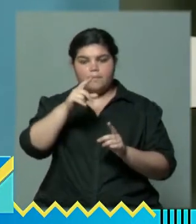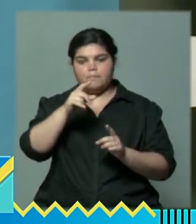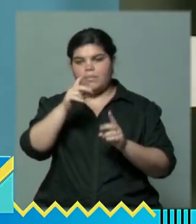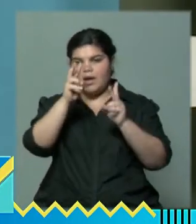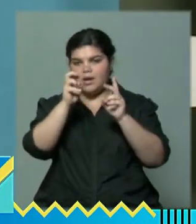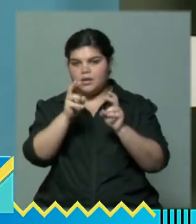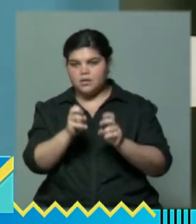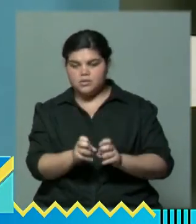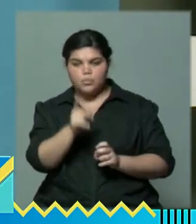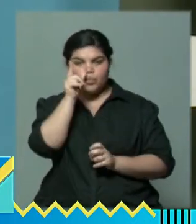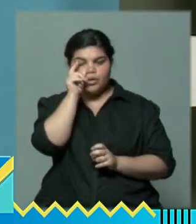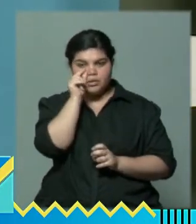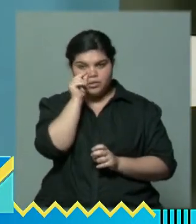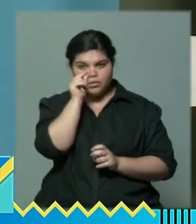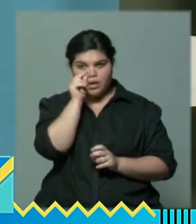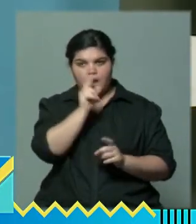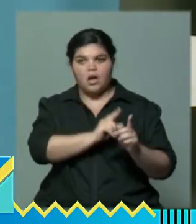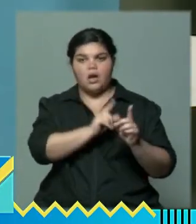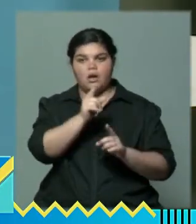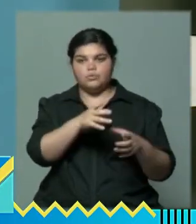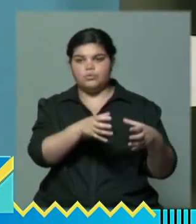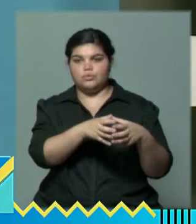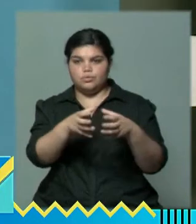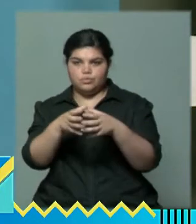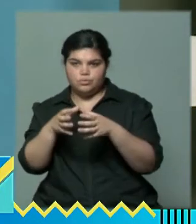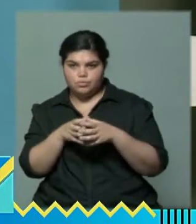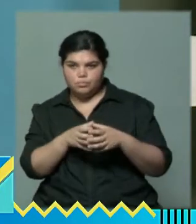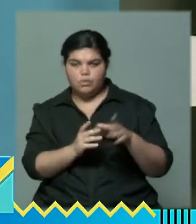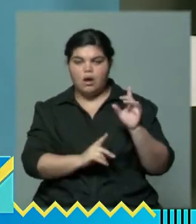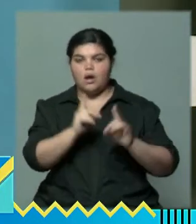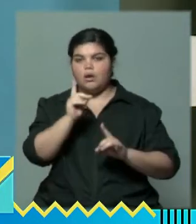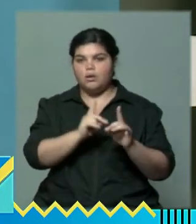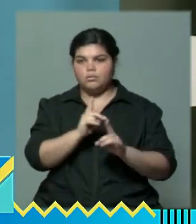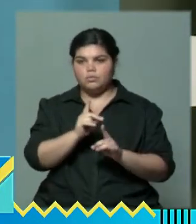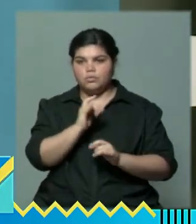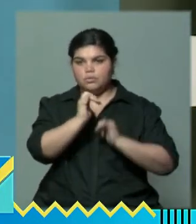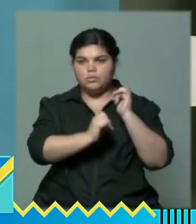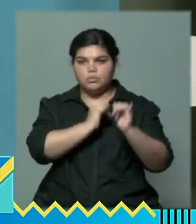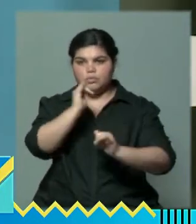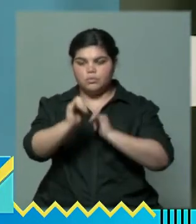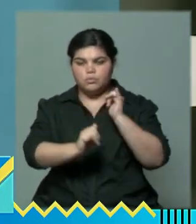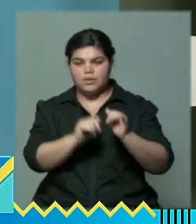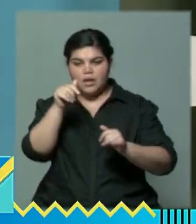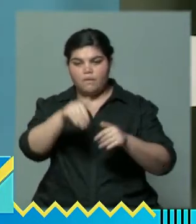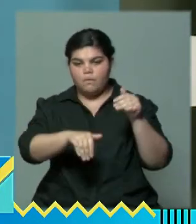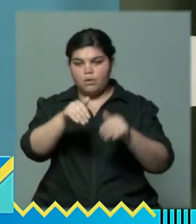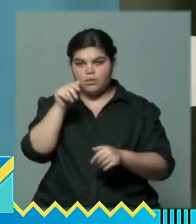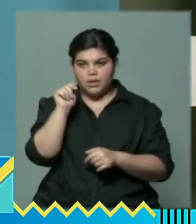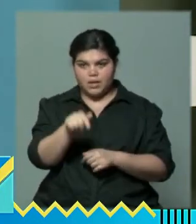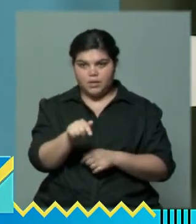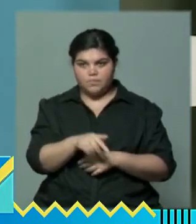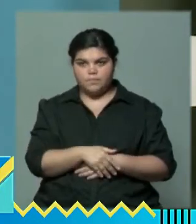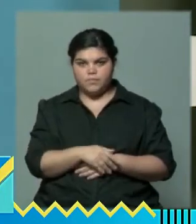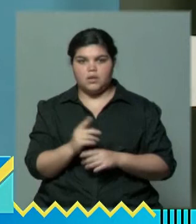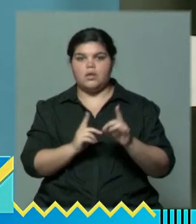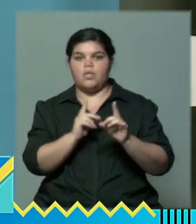momento en que algunos bloques por ahí, como lo decías vos, Marcos Niven, a lo mejor plantea algunas cosas en cuanto a lo que se estaba votando en ese momento, pero se empiezan a